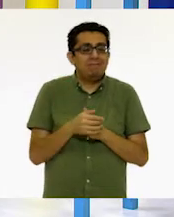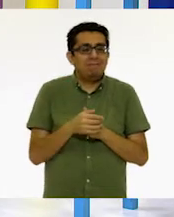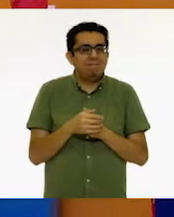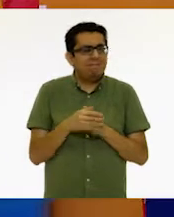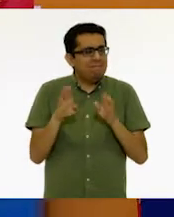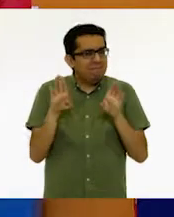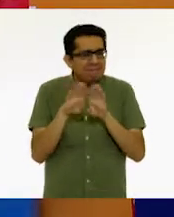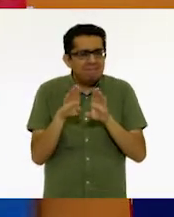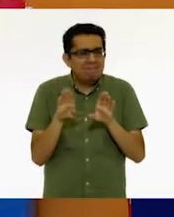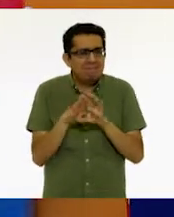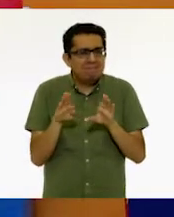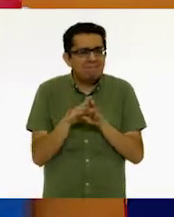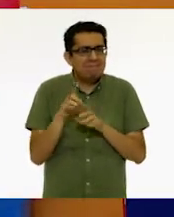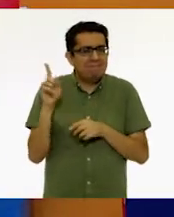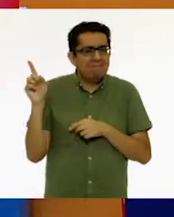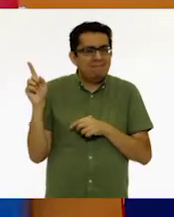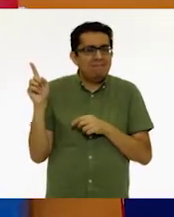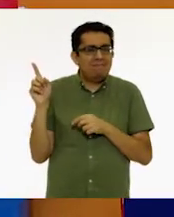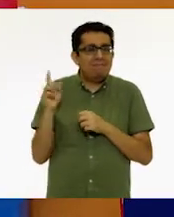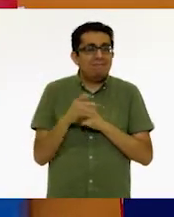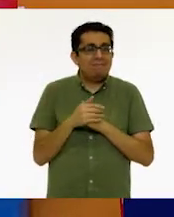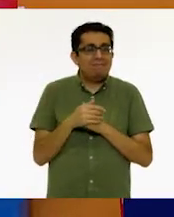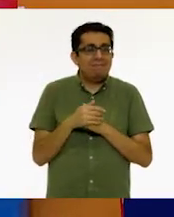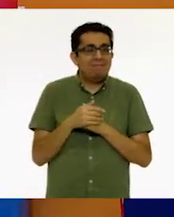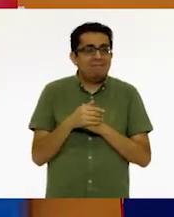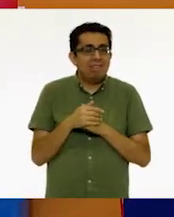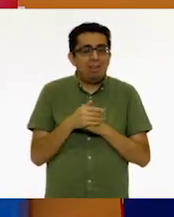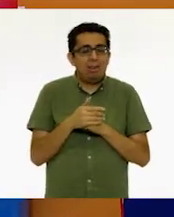Ay, híjole, a ver, una. Lo vamos a intentar en casita. Una, dos, tres.